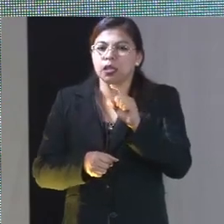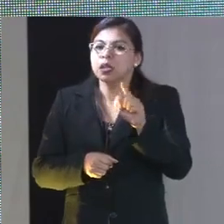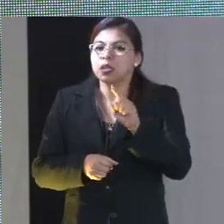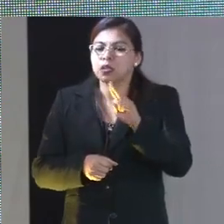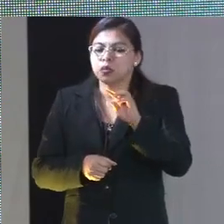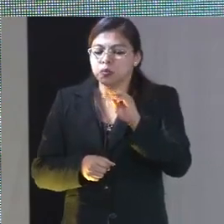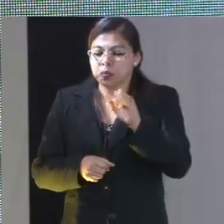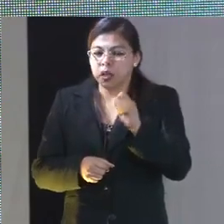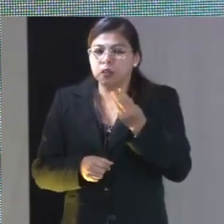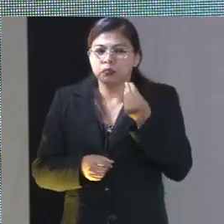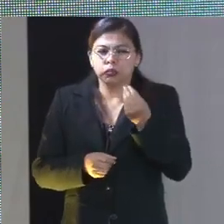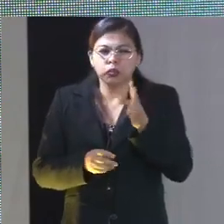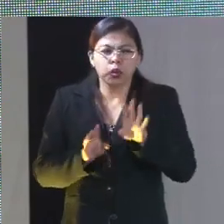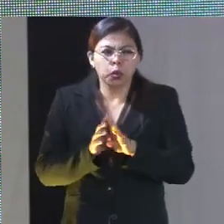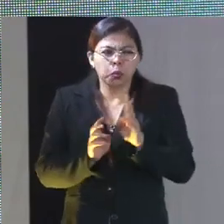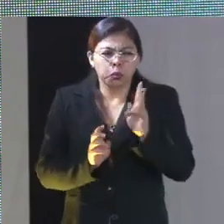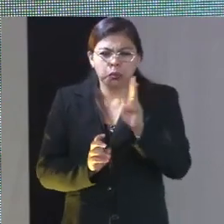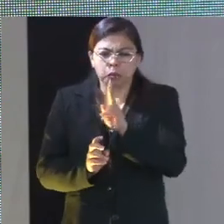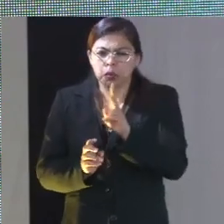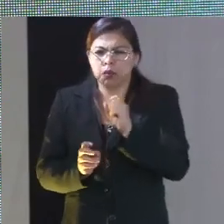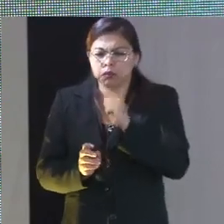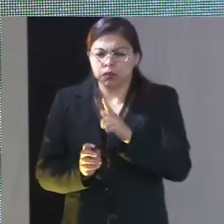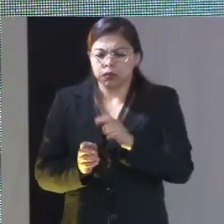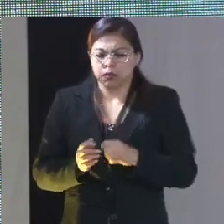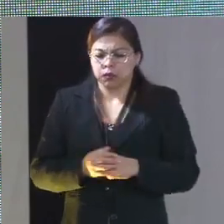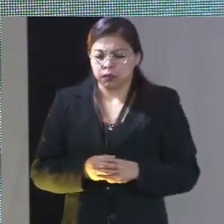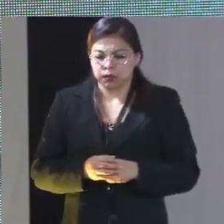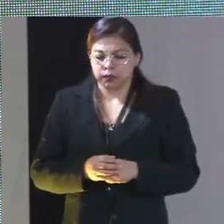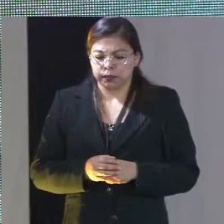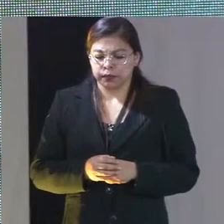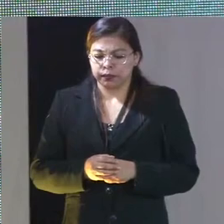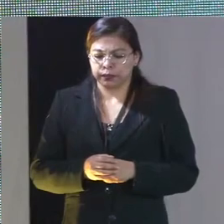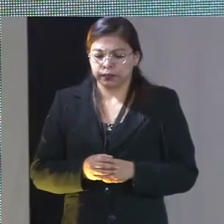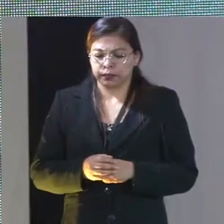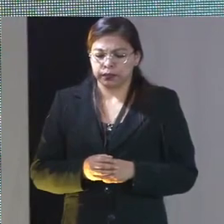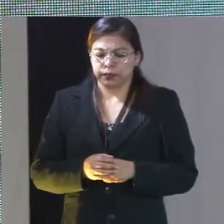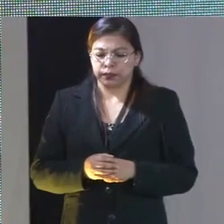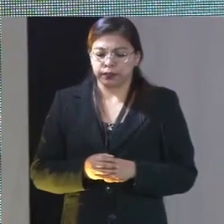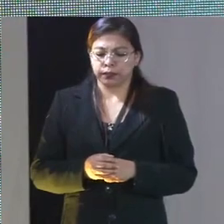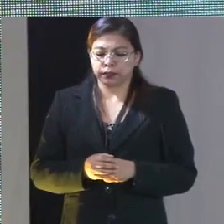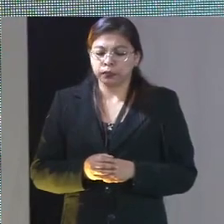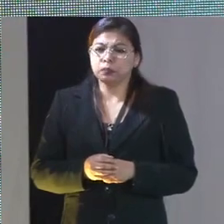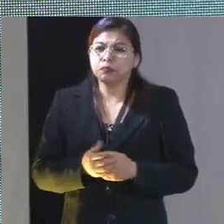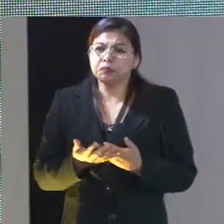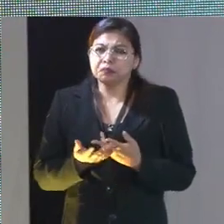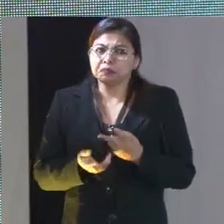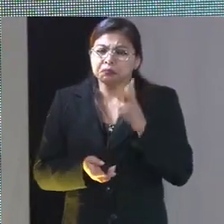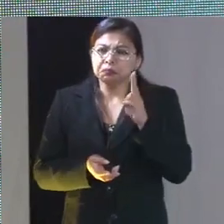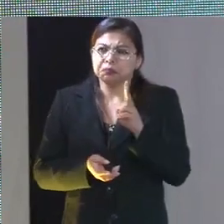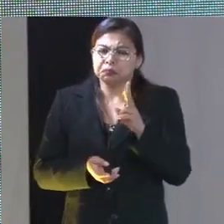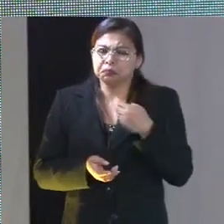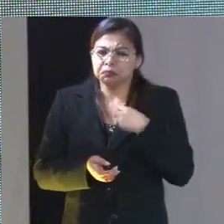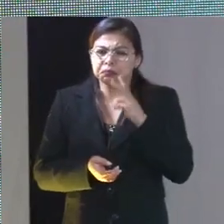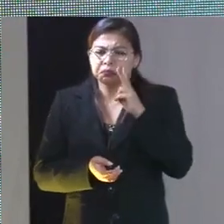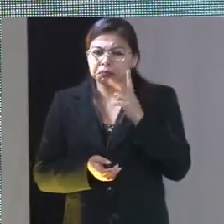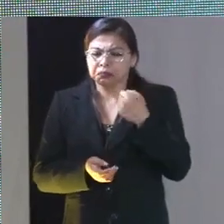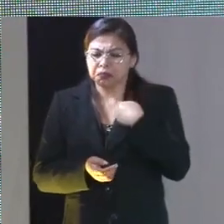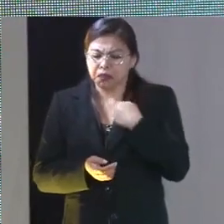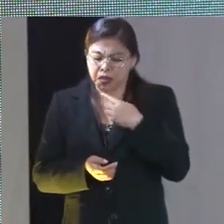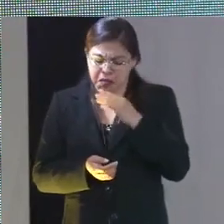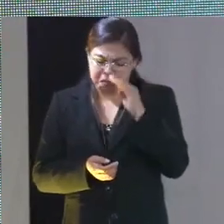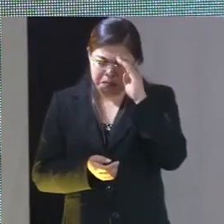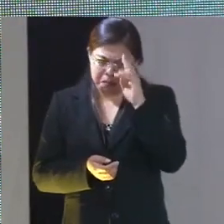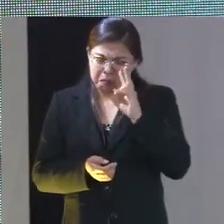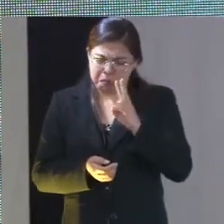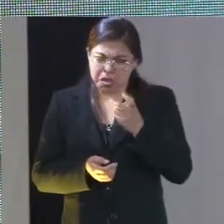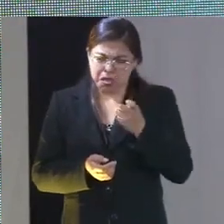mucho, demasiado, a los bíblicos. Critica muy pertinente, me parece a mí, a